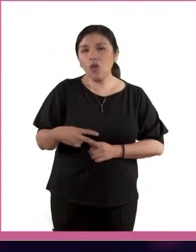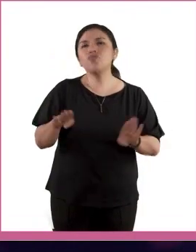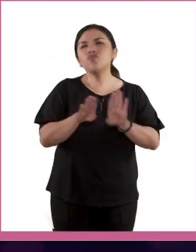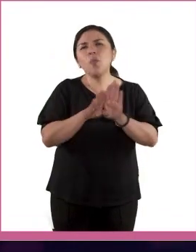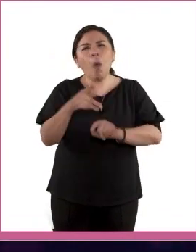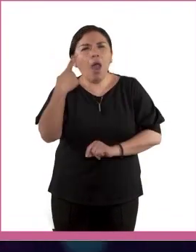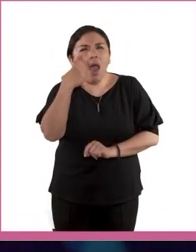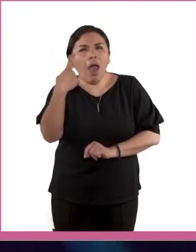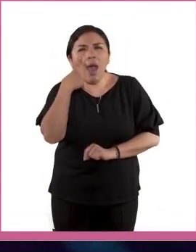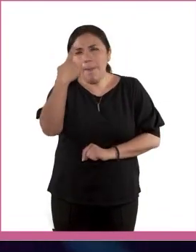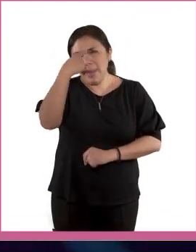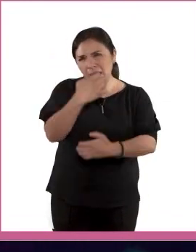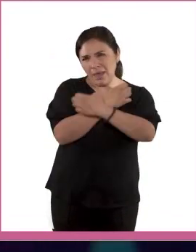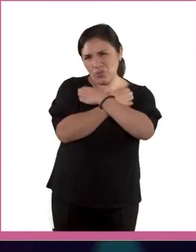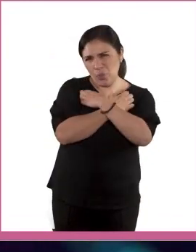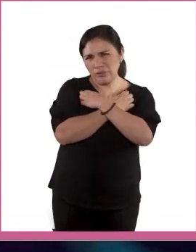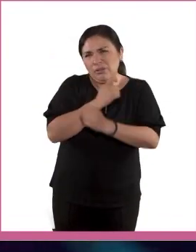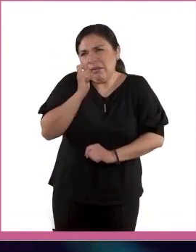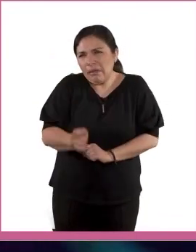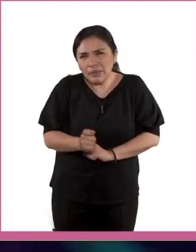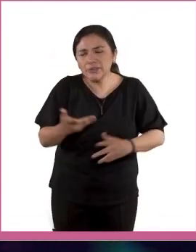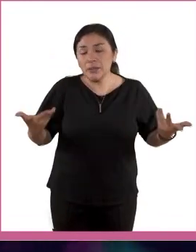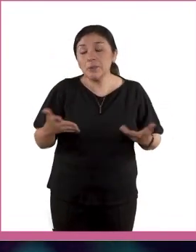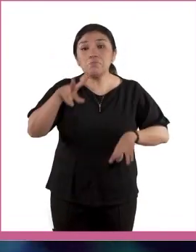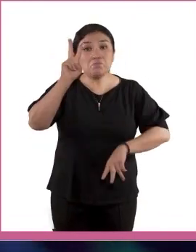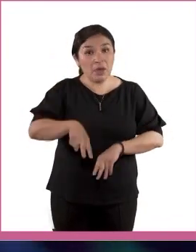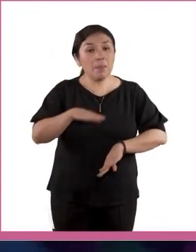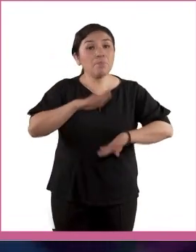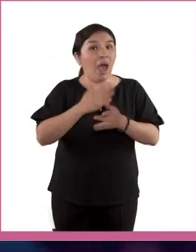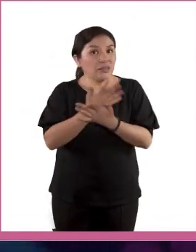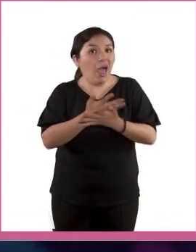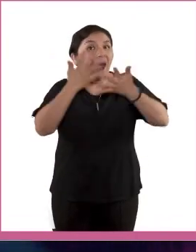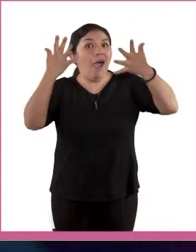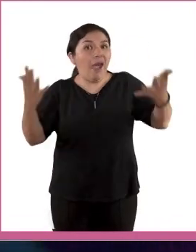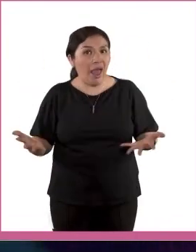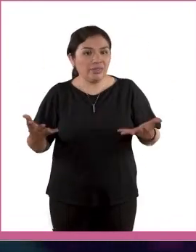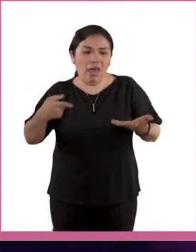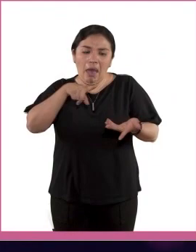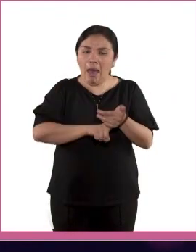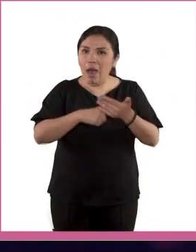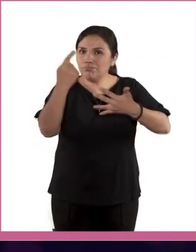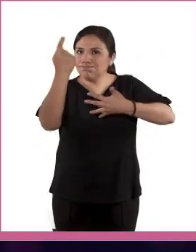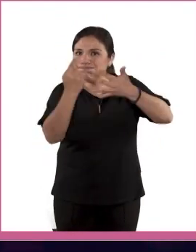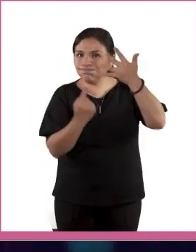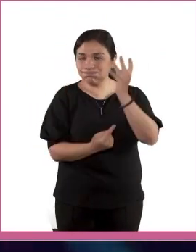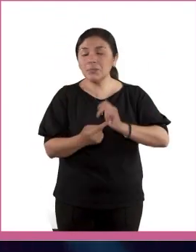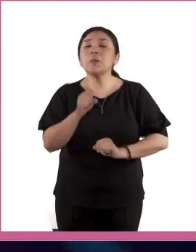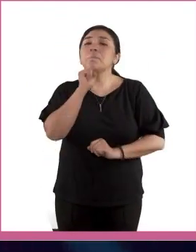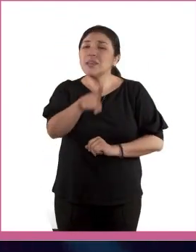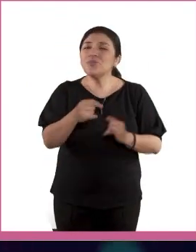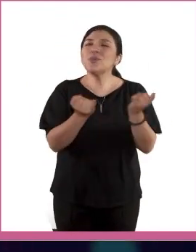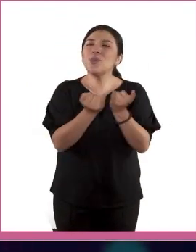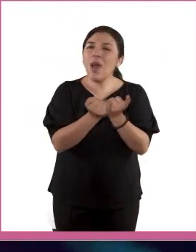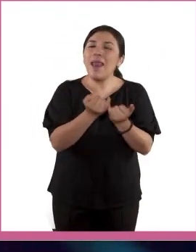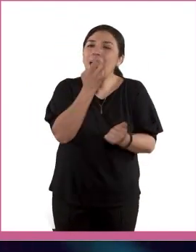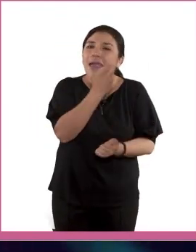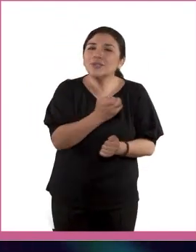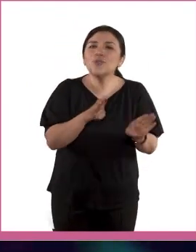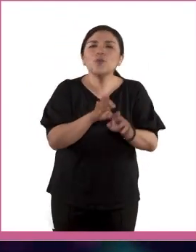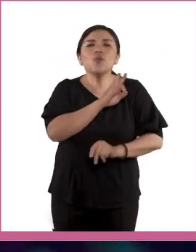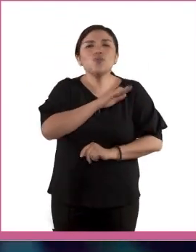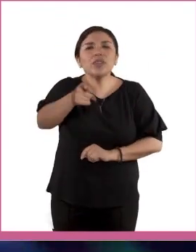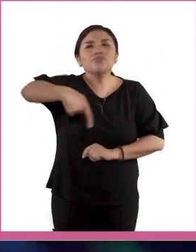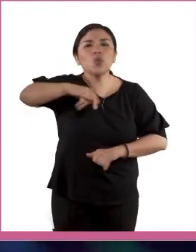El panorama de la educación es muy amplio, es muy complejo y al mismo tiempo eso